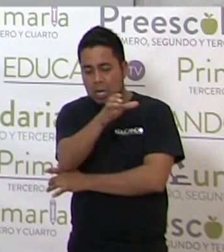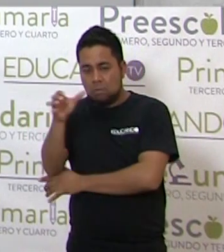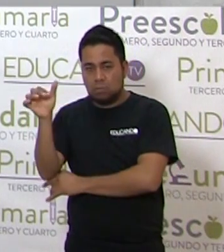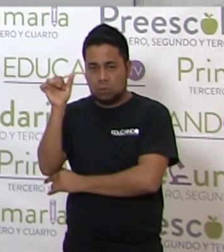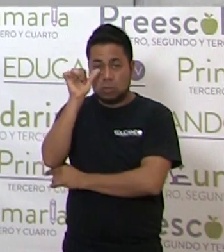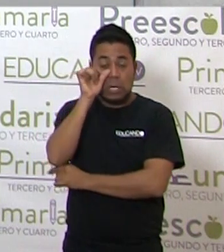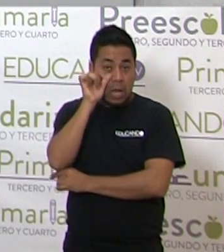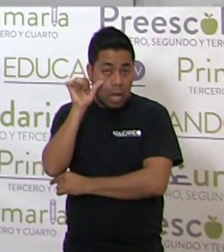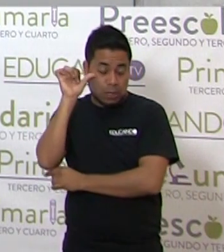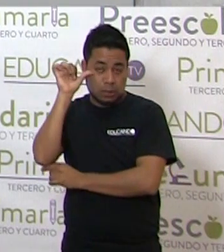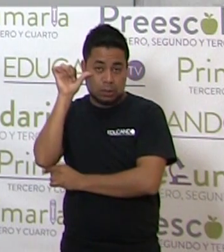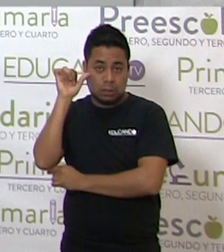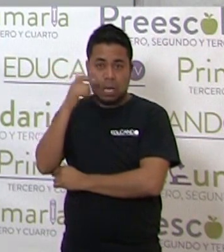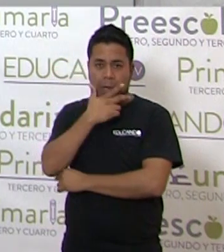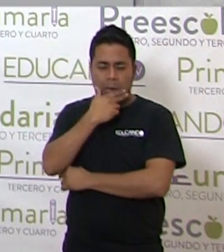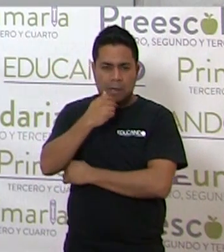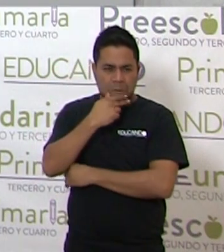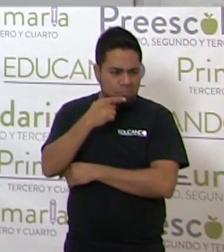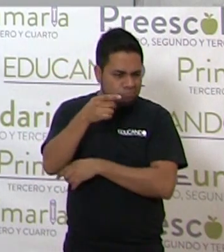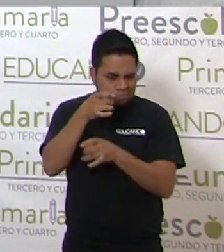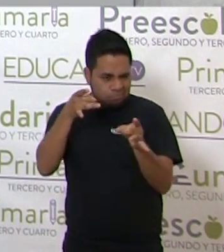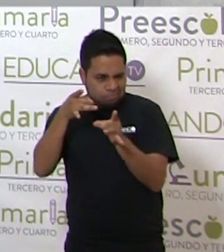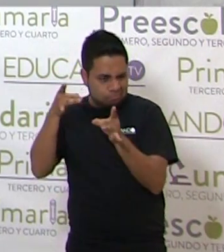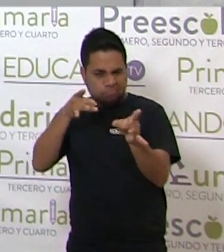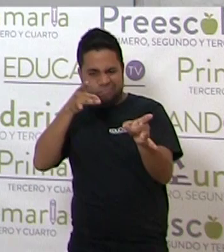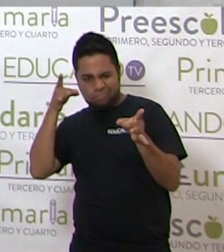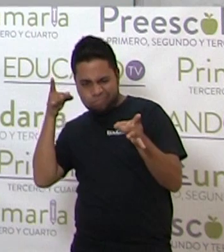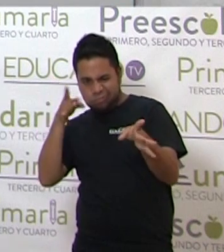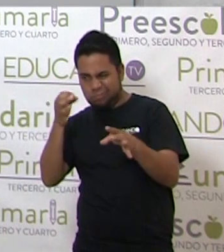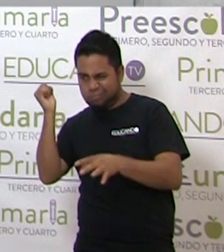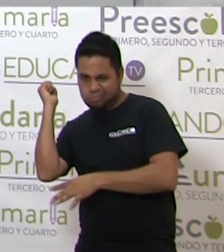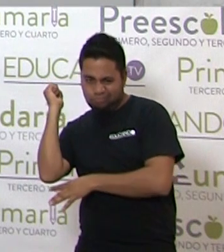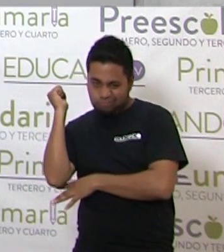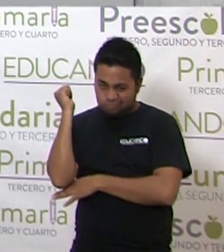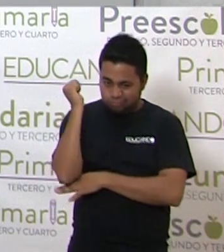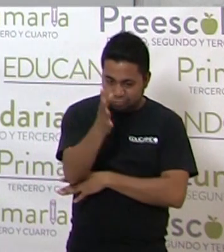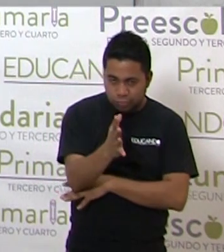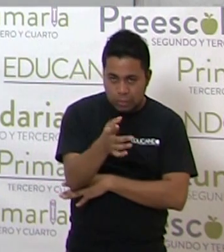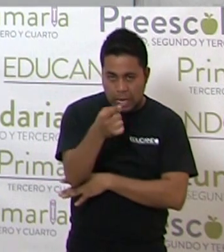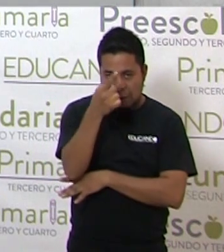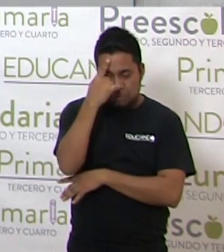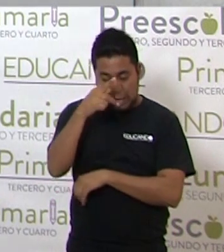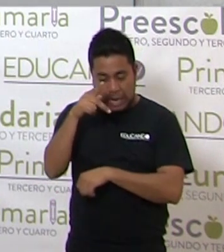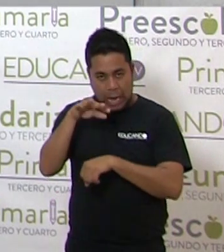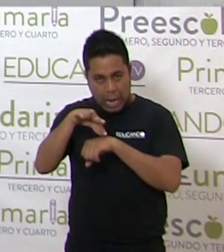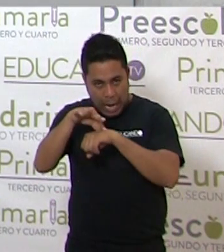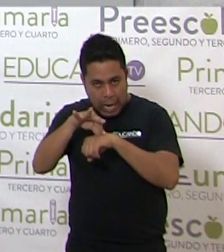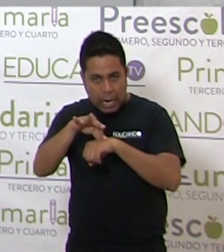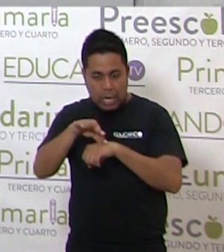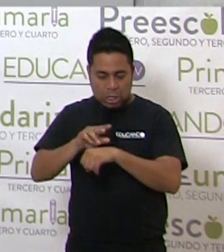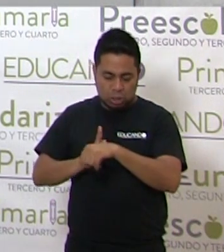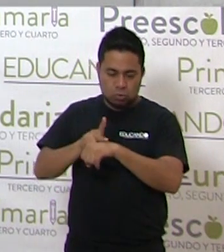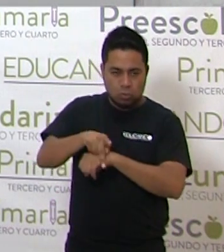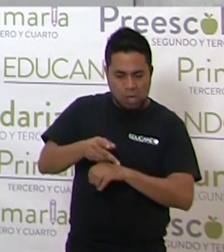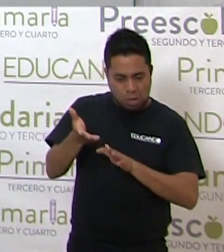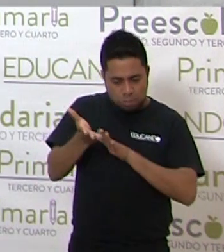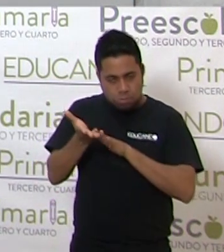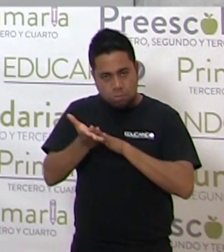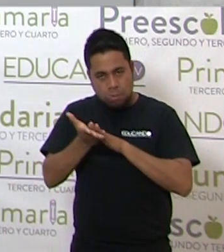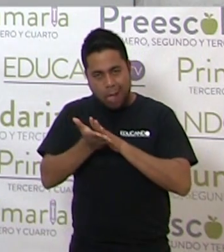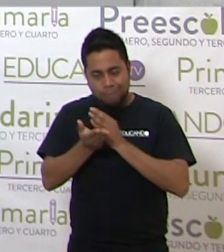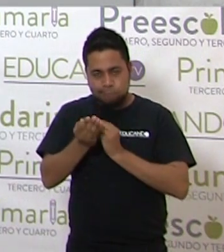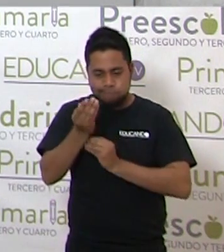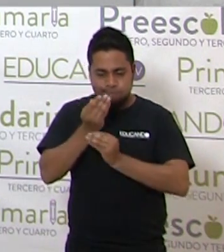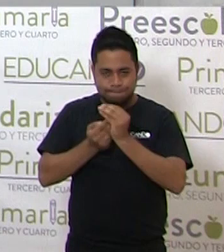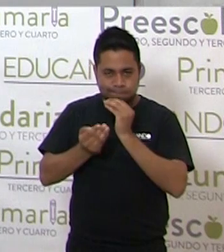y el hombre las cazaba para obtener de ellas su carne y su piel.